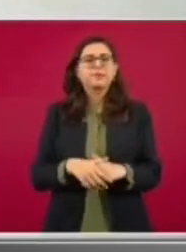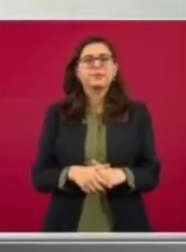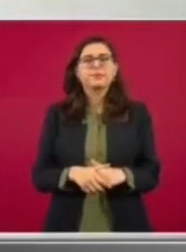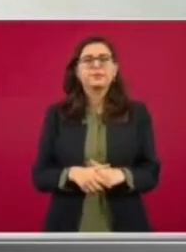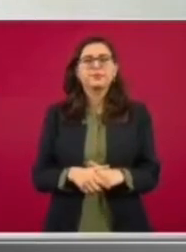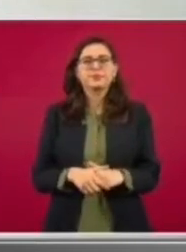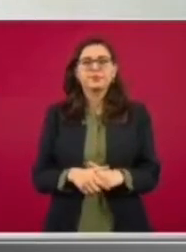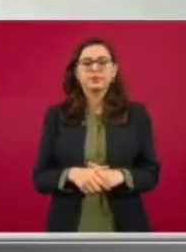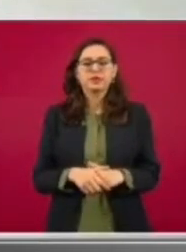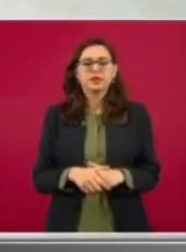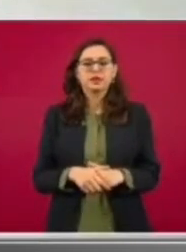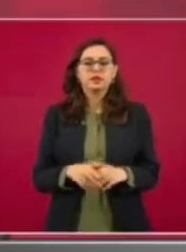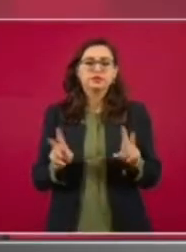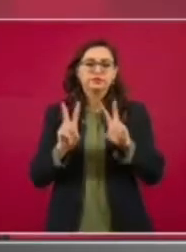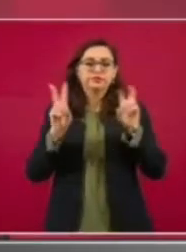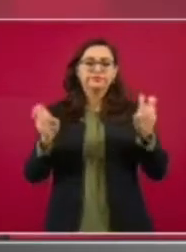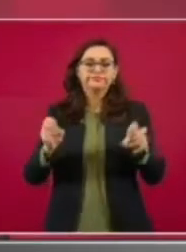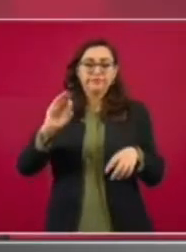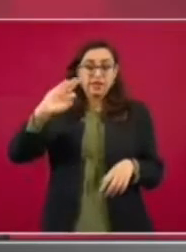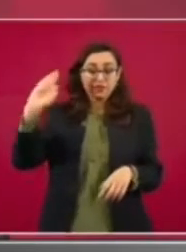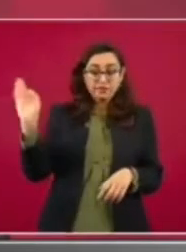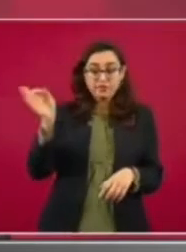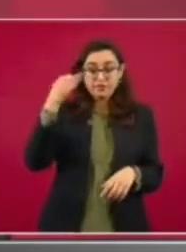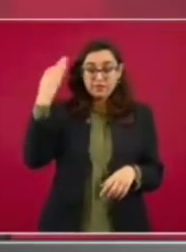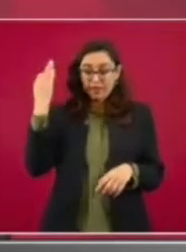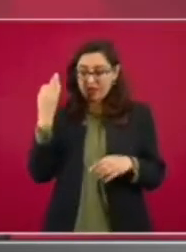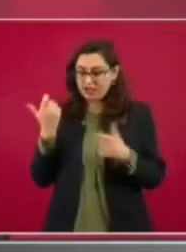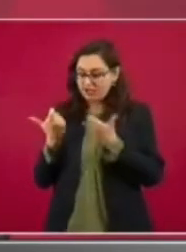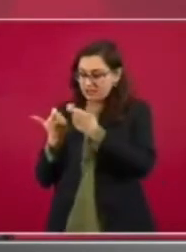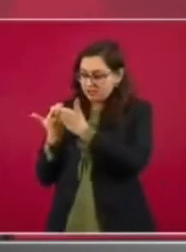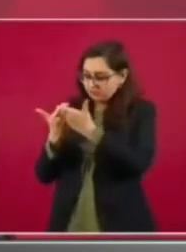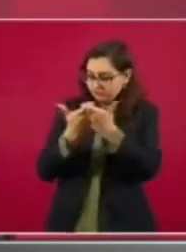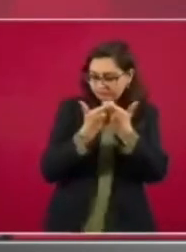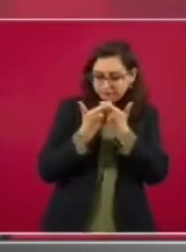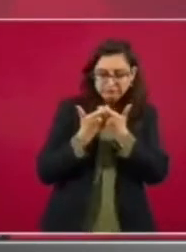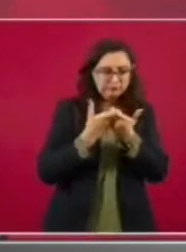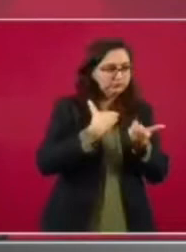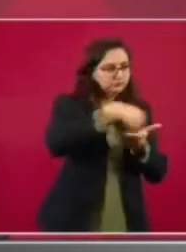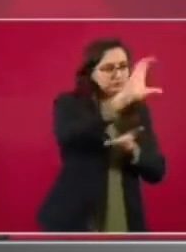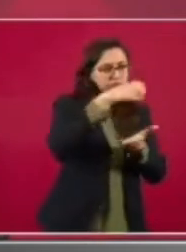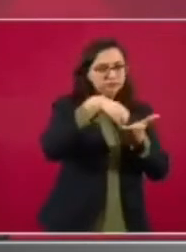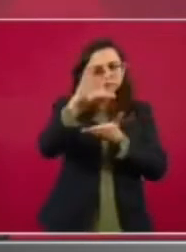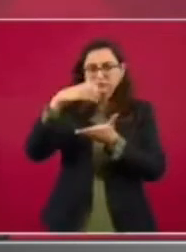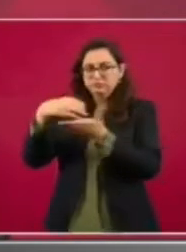sobre las participaciones federales, pues hay una ley de coordinación fiscal